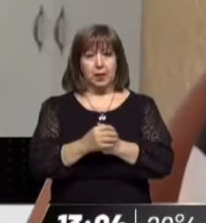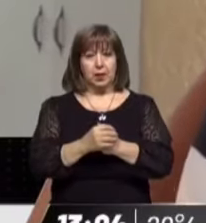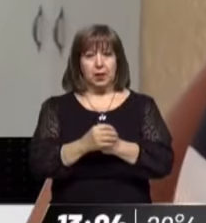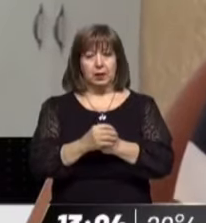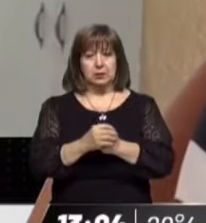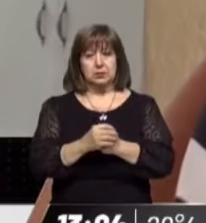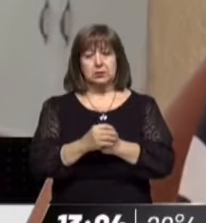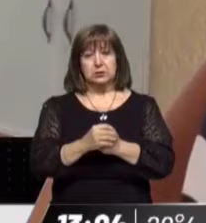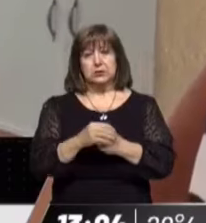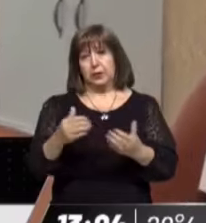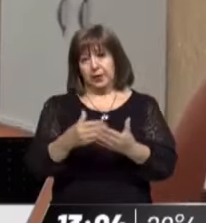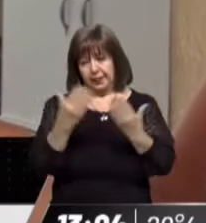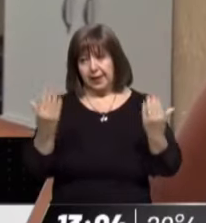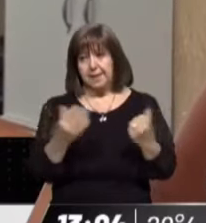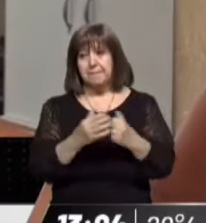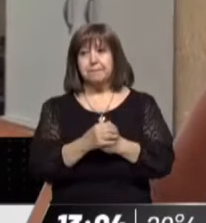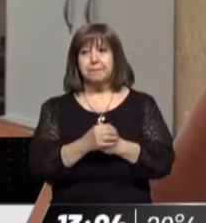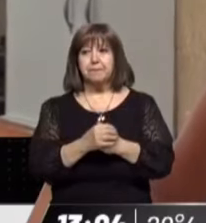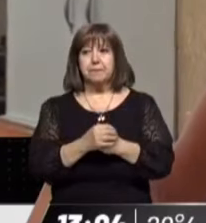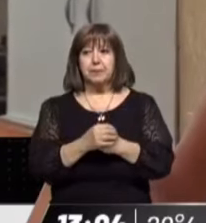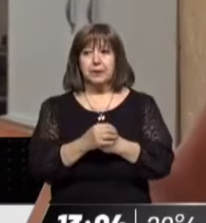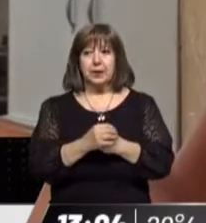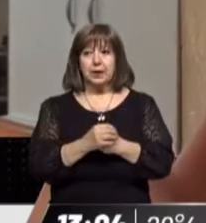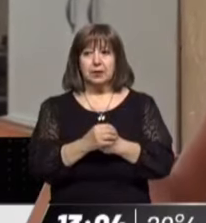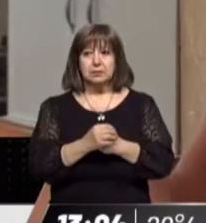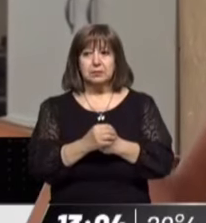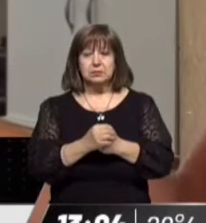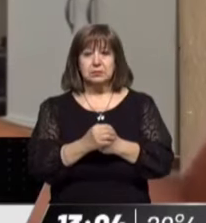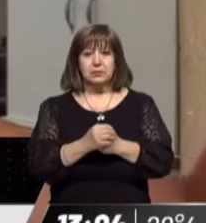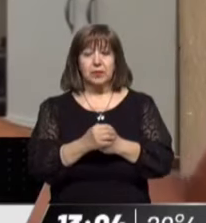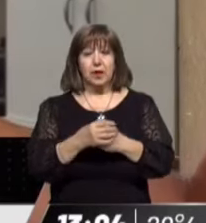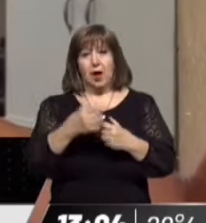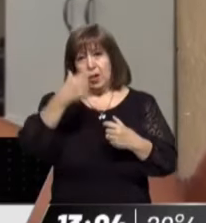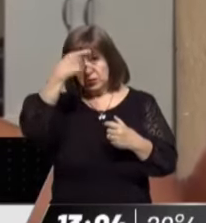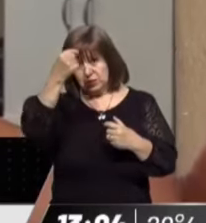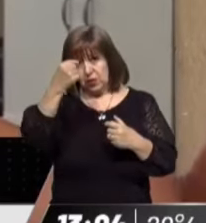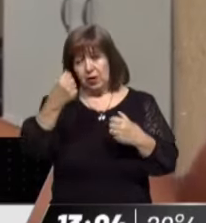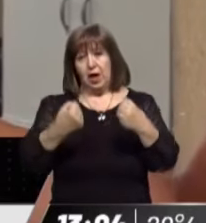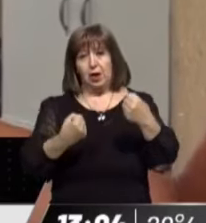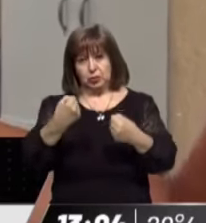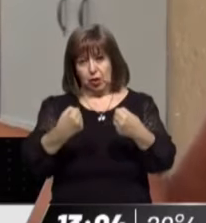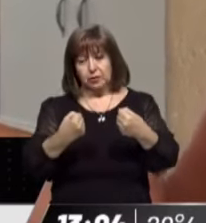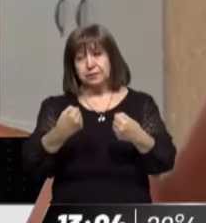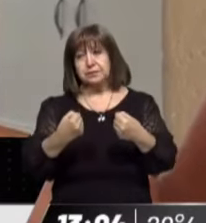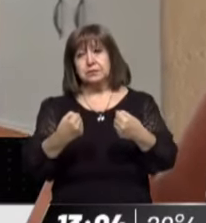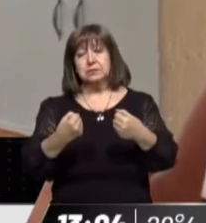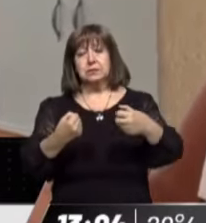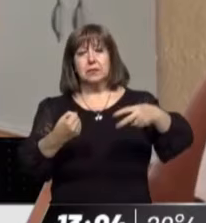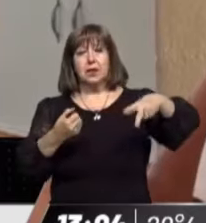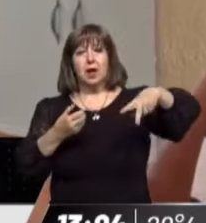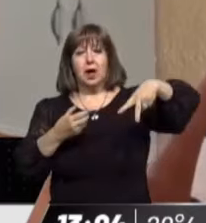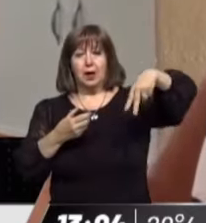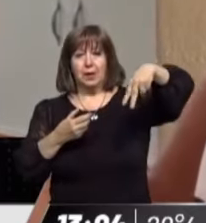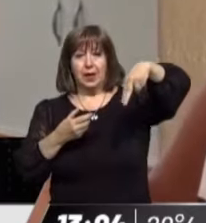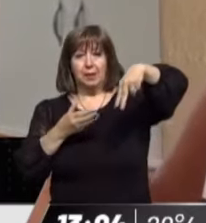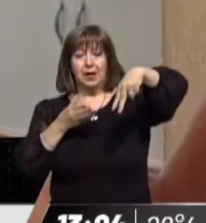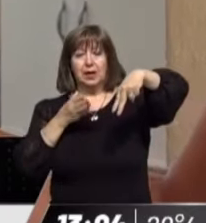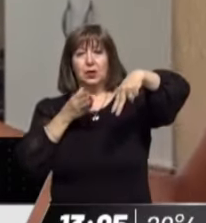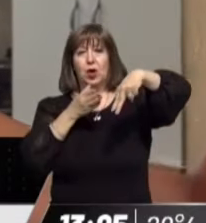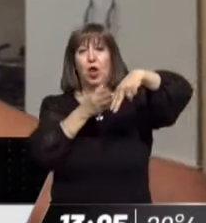y en realidad cómo se llama este conductor eh tocó a mi